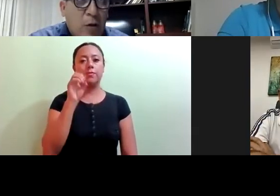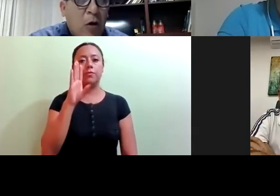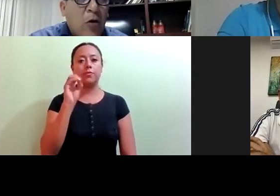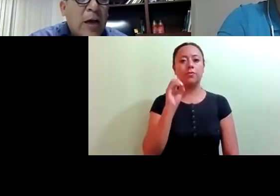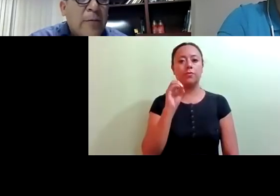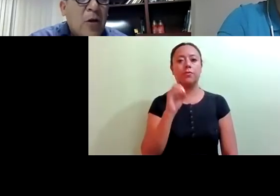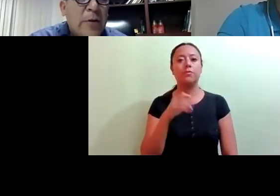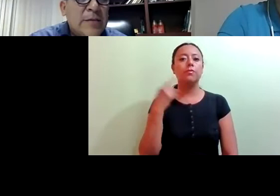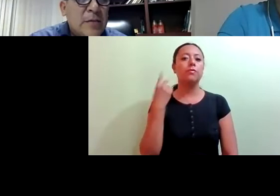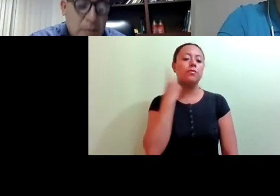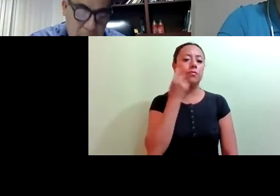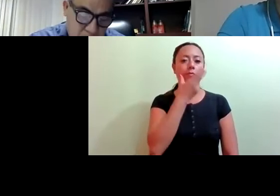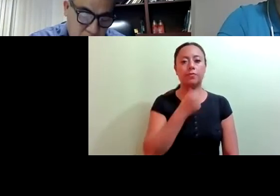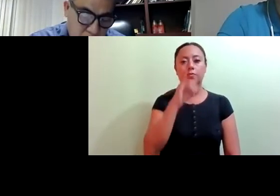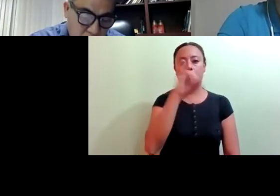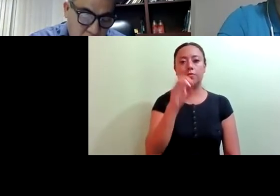Diputado Jorge Gaviño Ambriz.